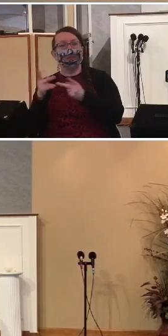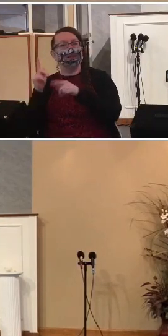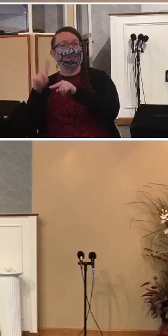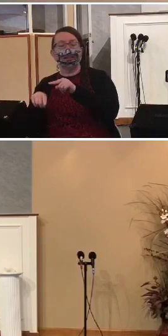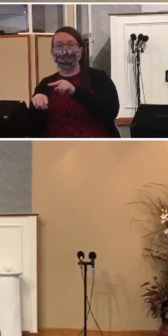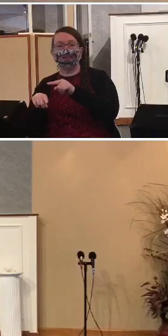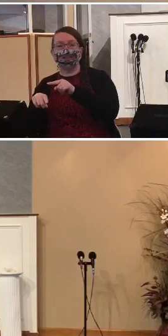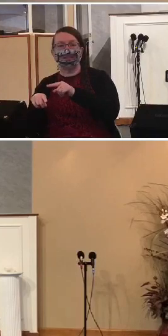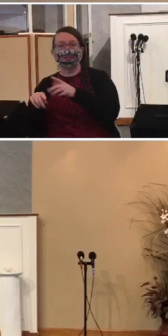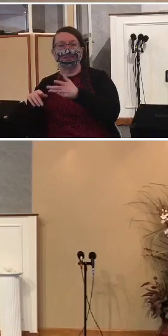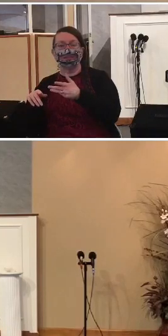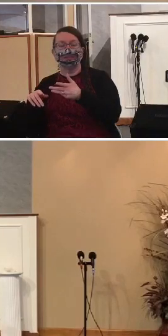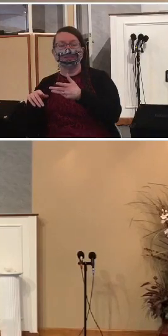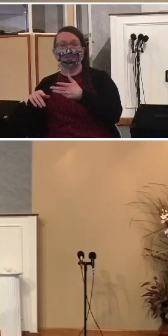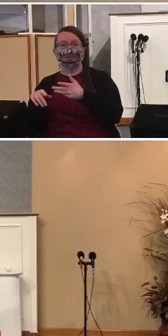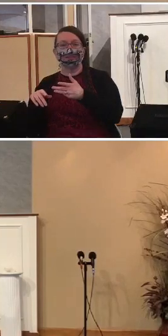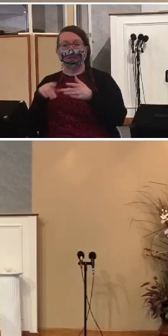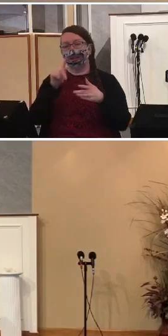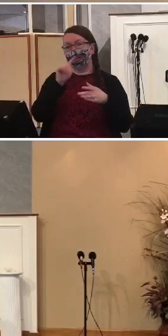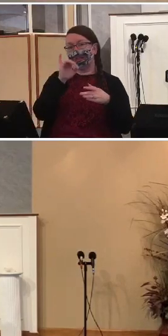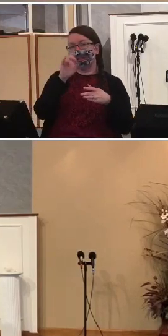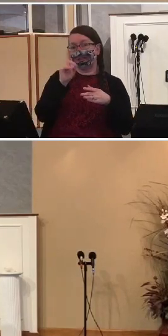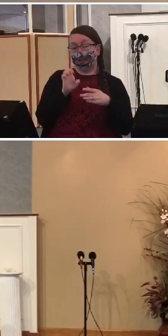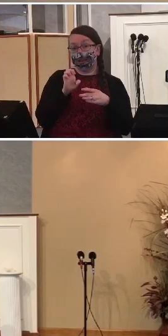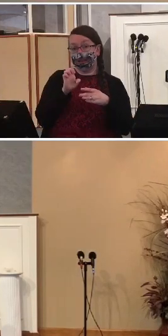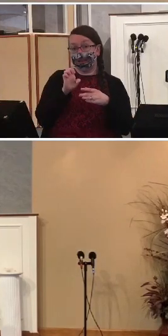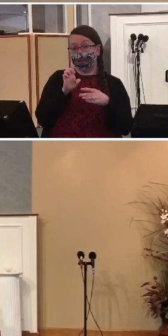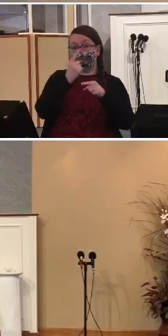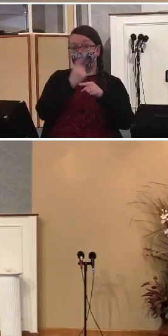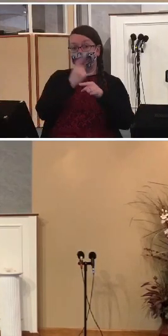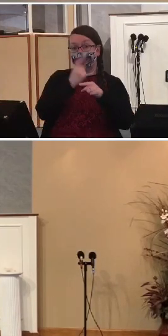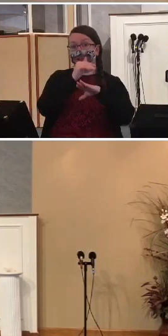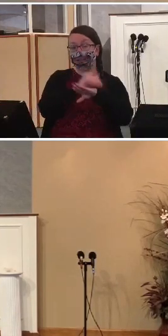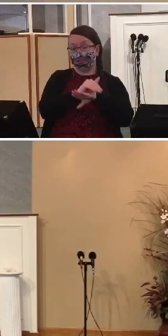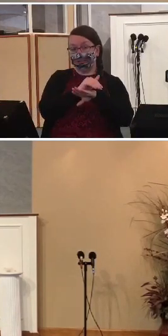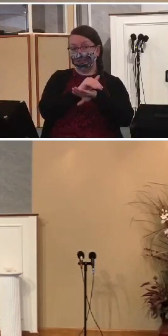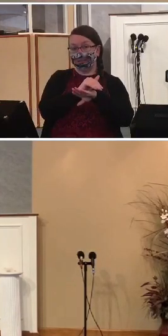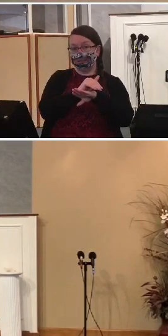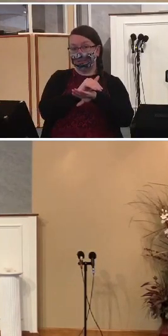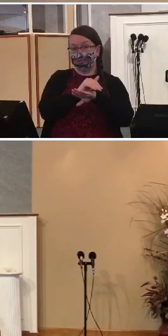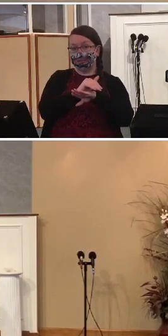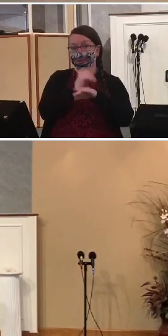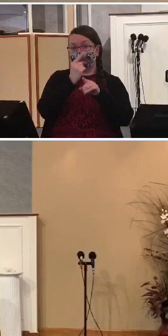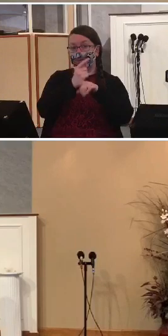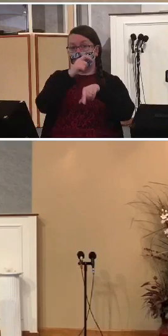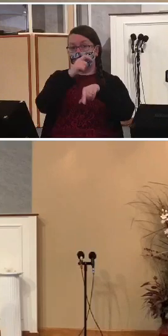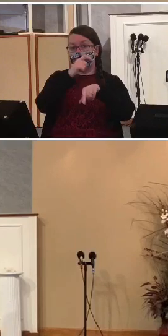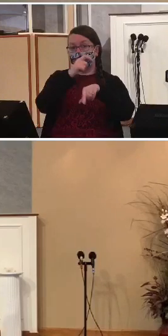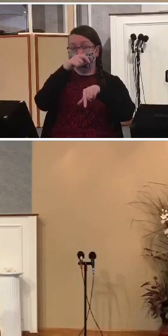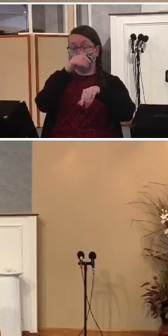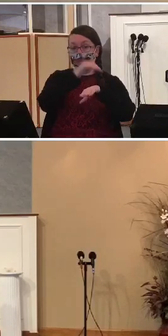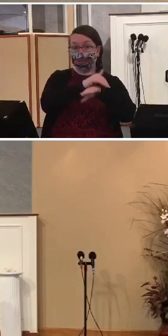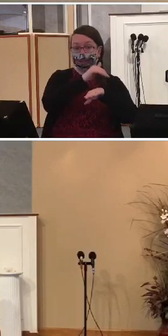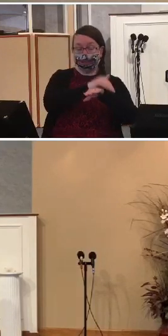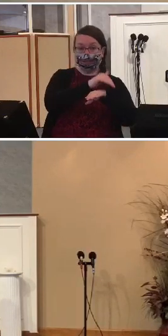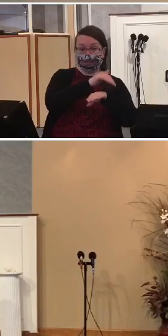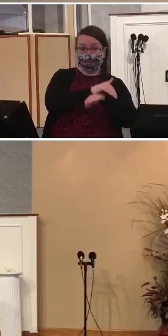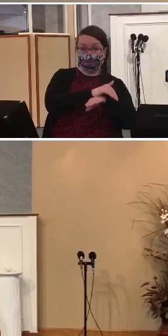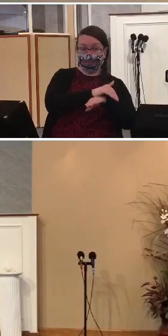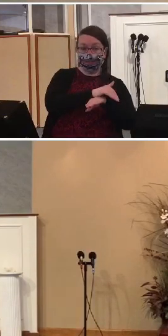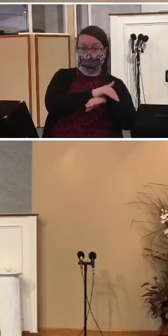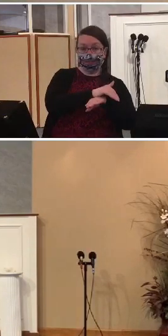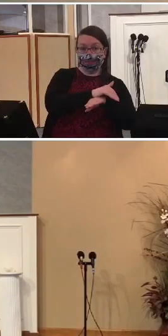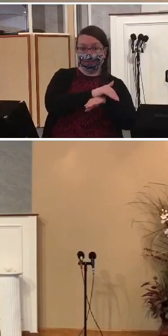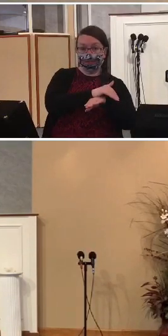pescador. Entonces, el tiempo tenía que estar correcto en la noche. El tiempo para atrapar pescados estaba, tenía que estar bien esa